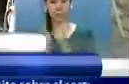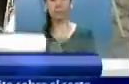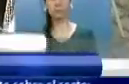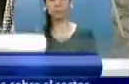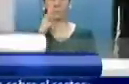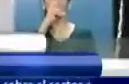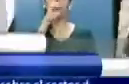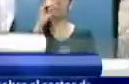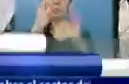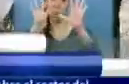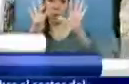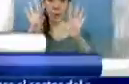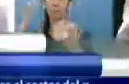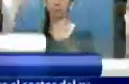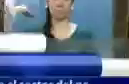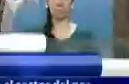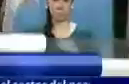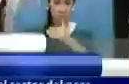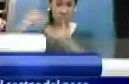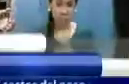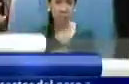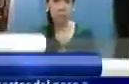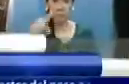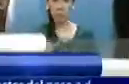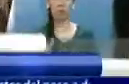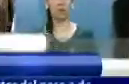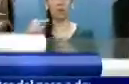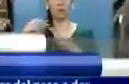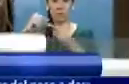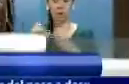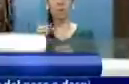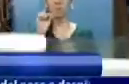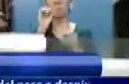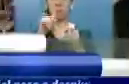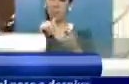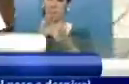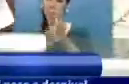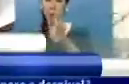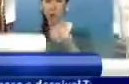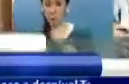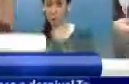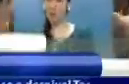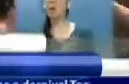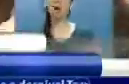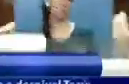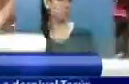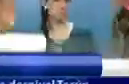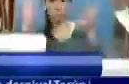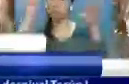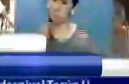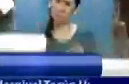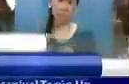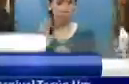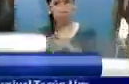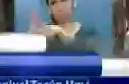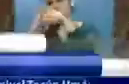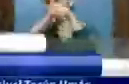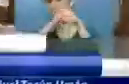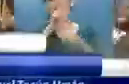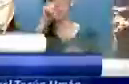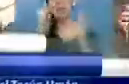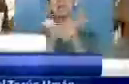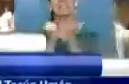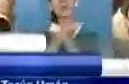en Guatemala, pero en el interior del país y a menor escala en la capital. A partir de este año se busca que la cantidad de personas e